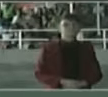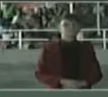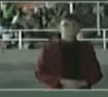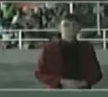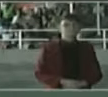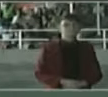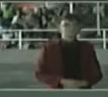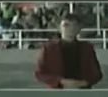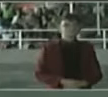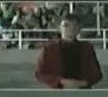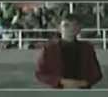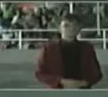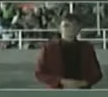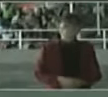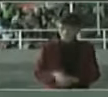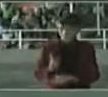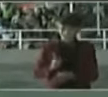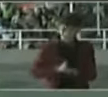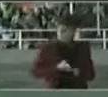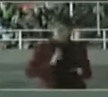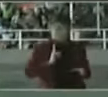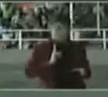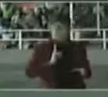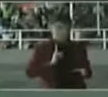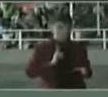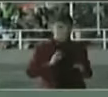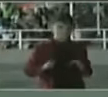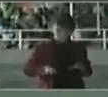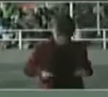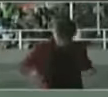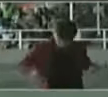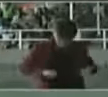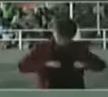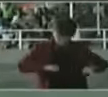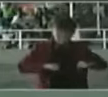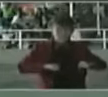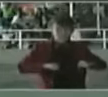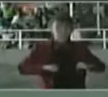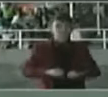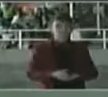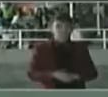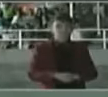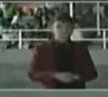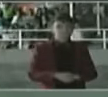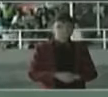Descansaron de su trabajo, pero sus obras con ellos siguen.